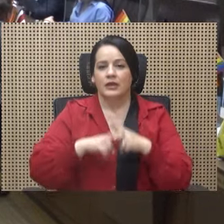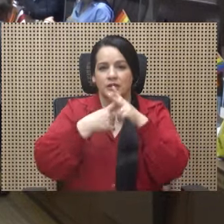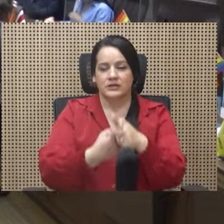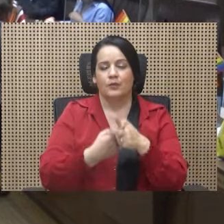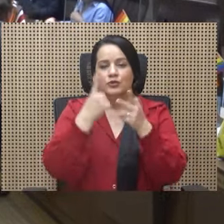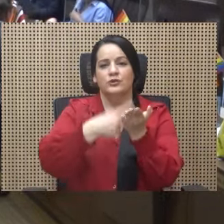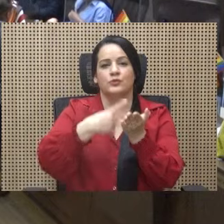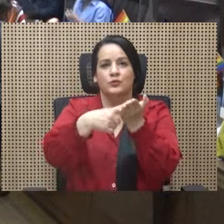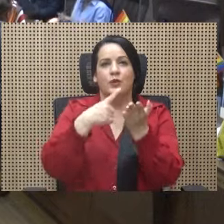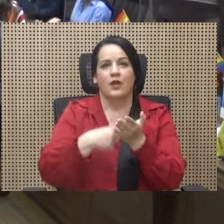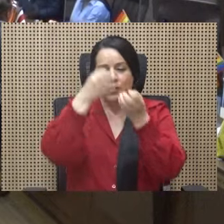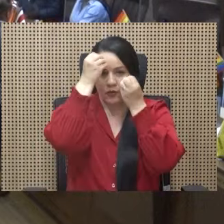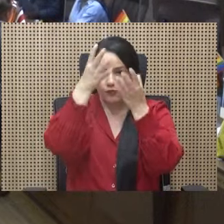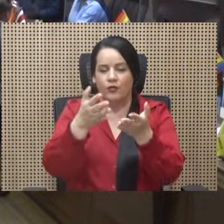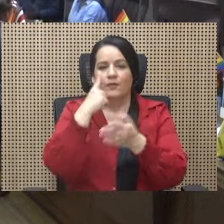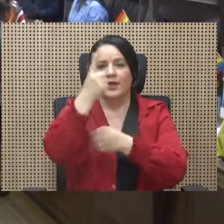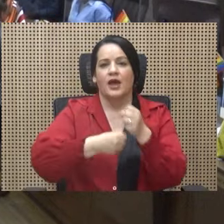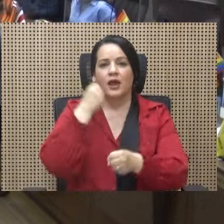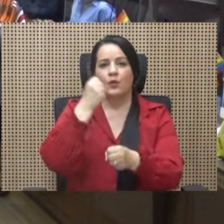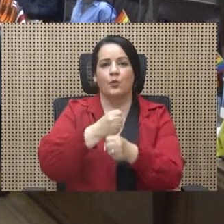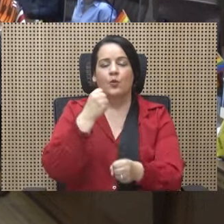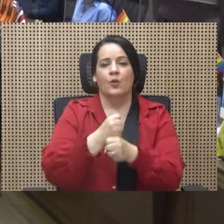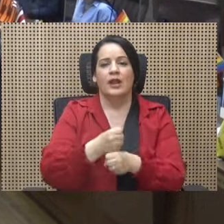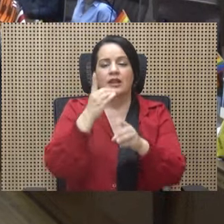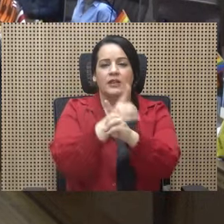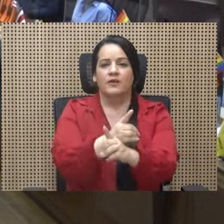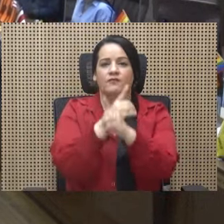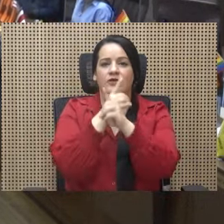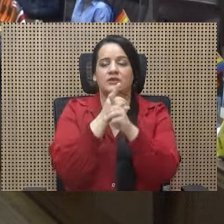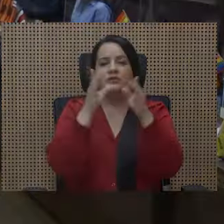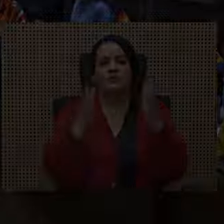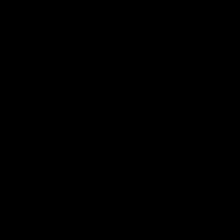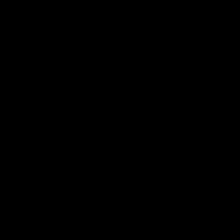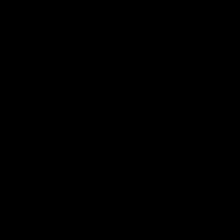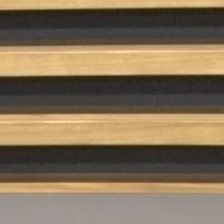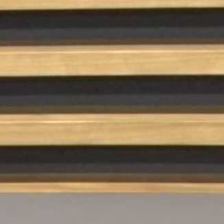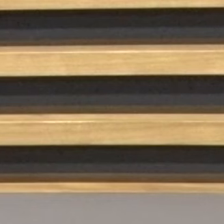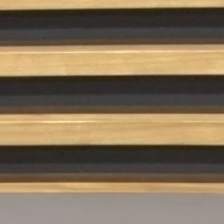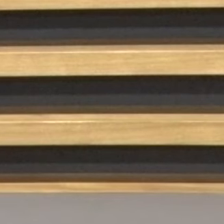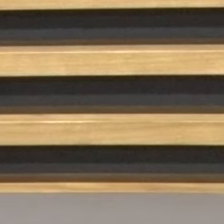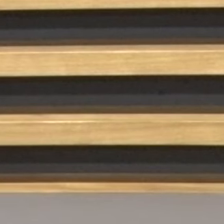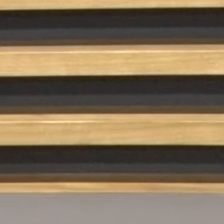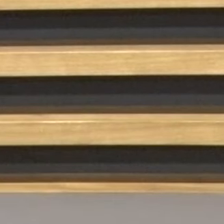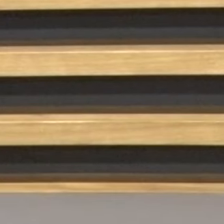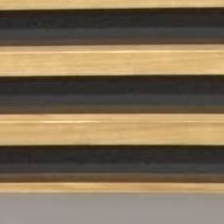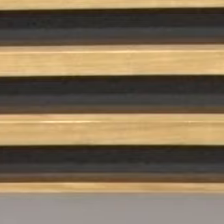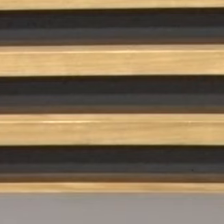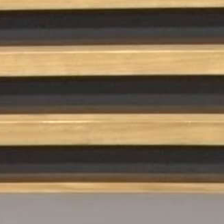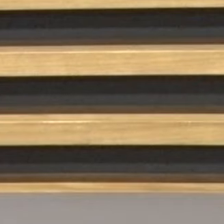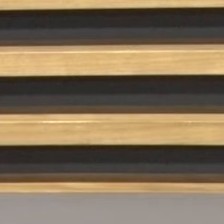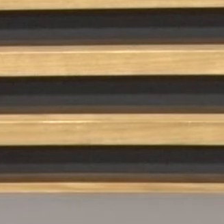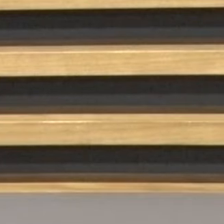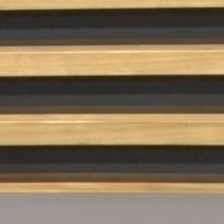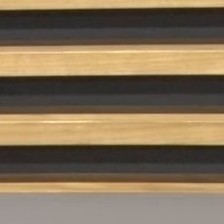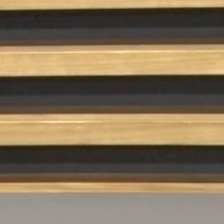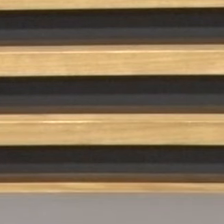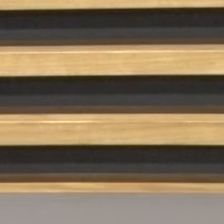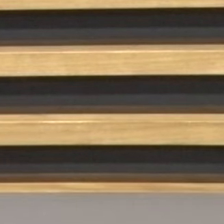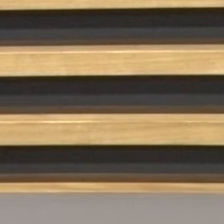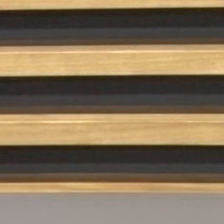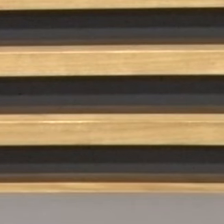conmemorar el día inter Nacional de los pueblos indígenas acuerdan más de 11,000 millones de colones para